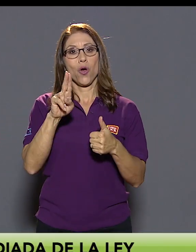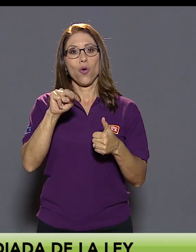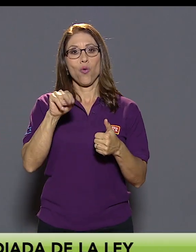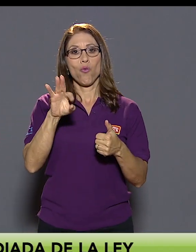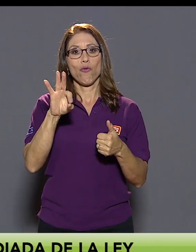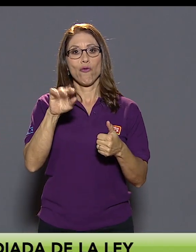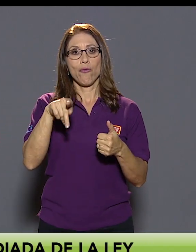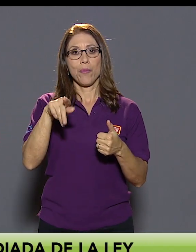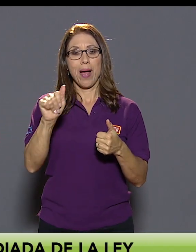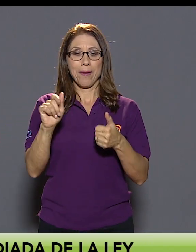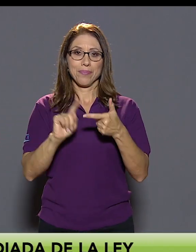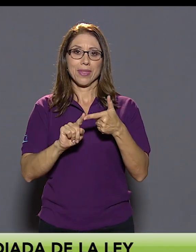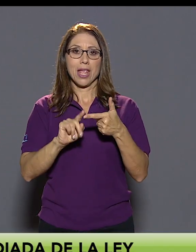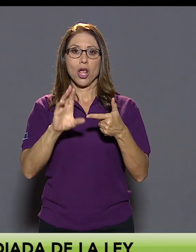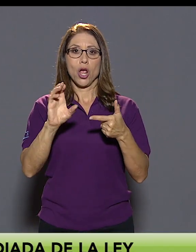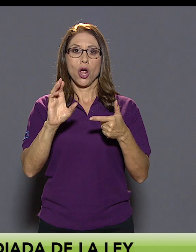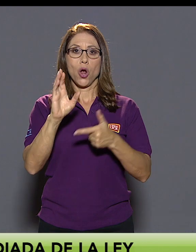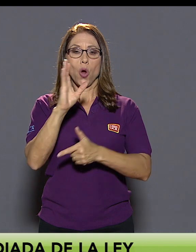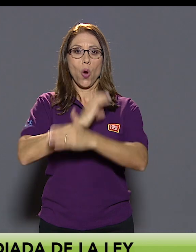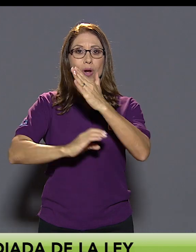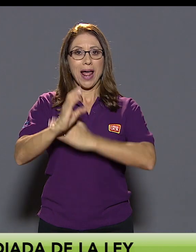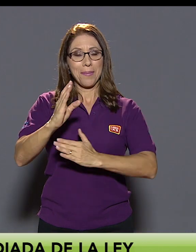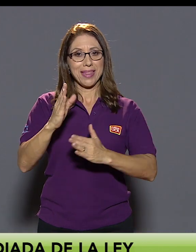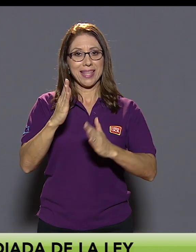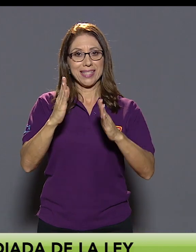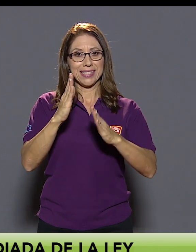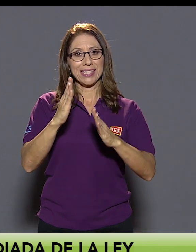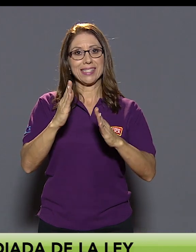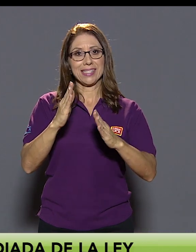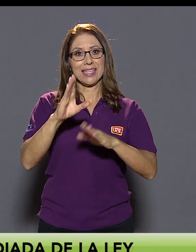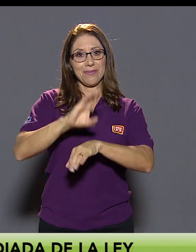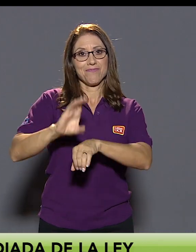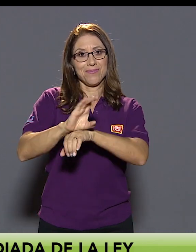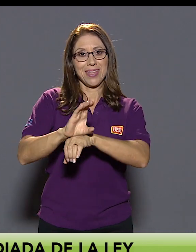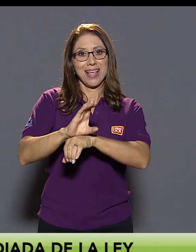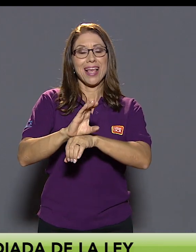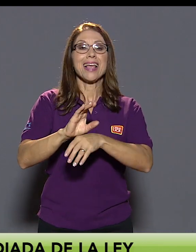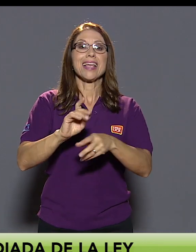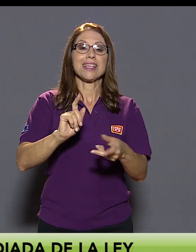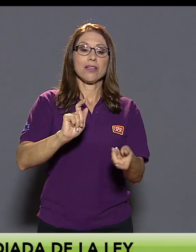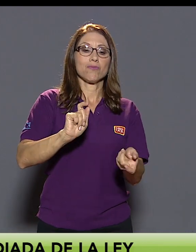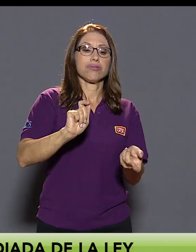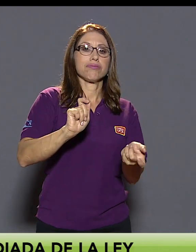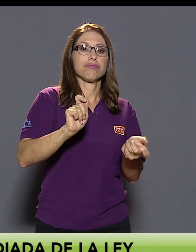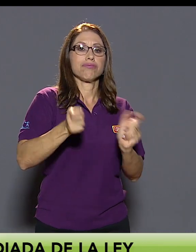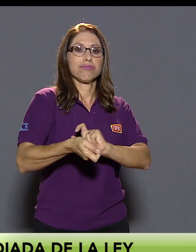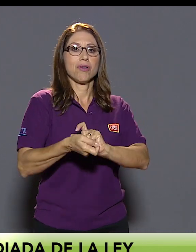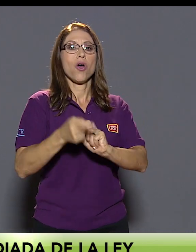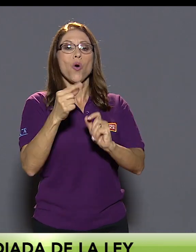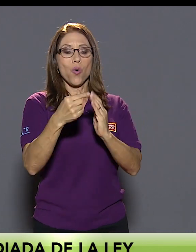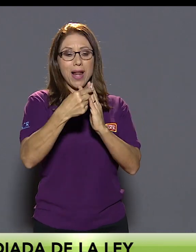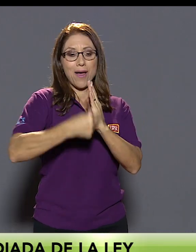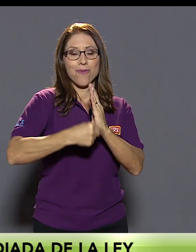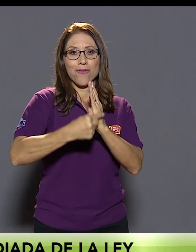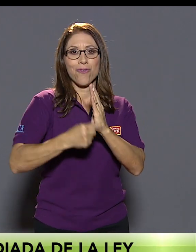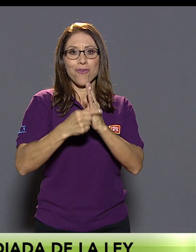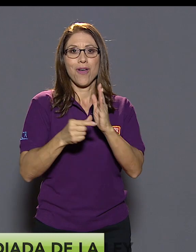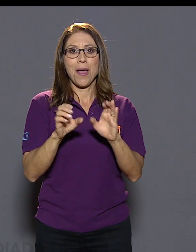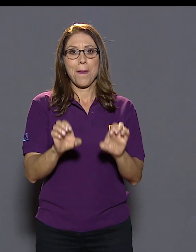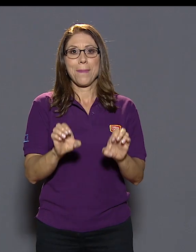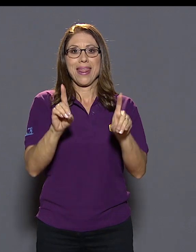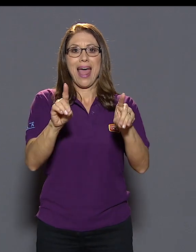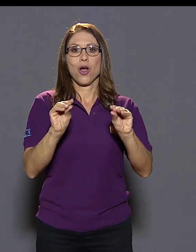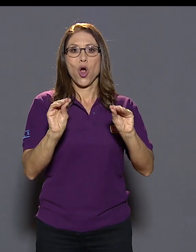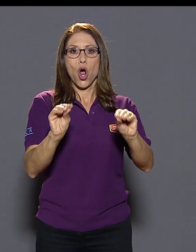CONAPDIS se unieron para crear una versión mediada pedagógicamente. La mediación pedagógica o esta